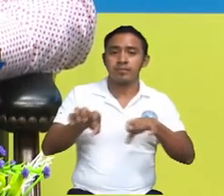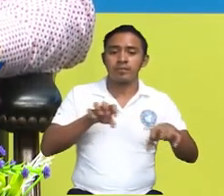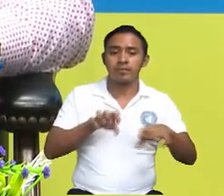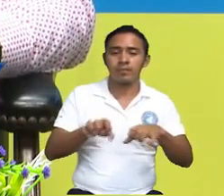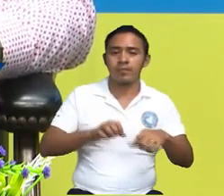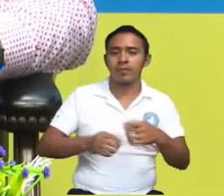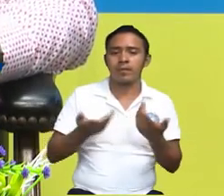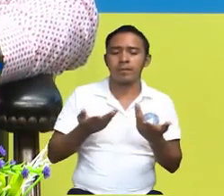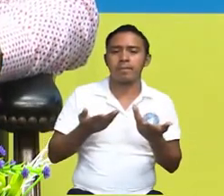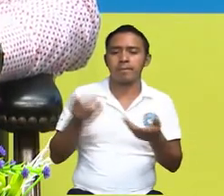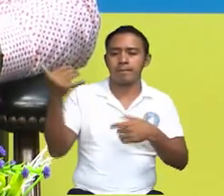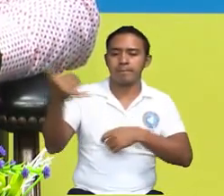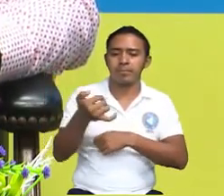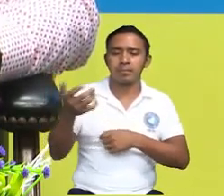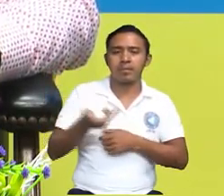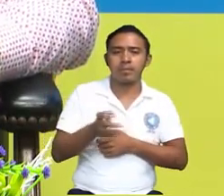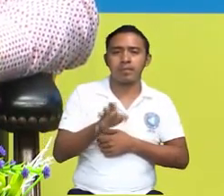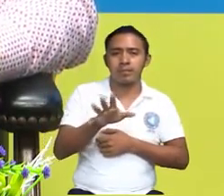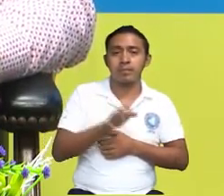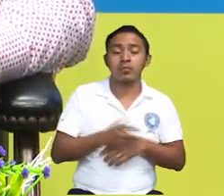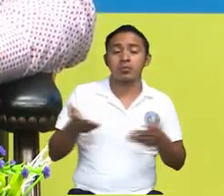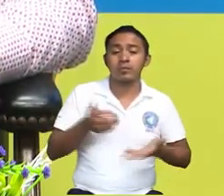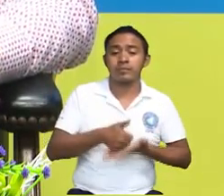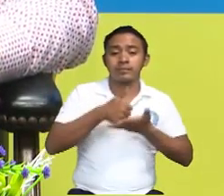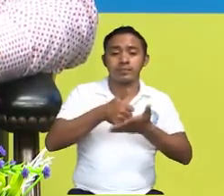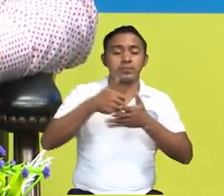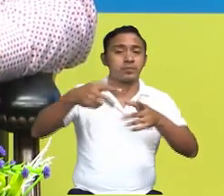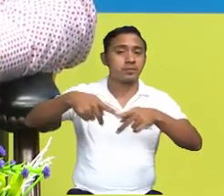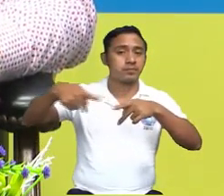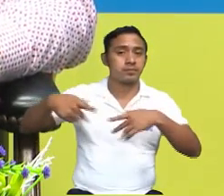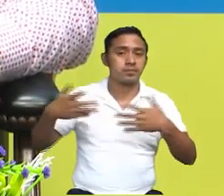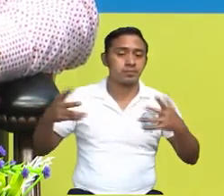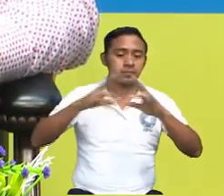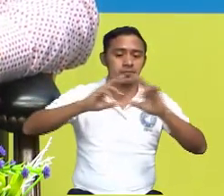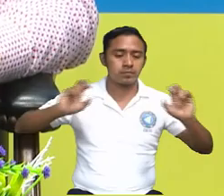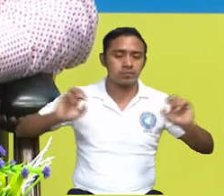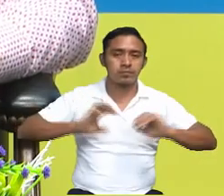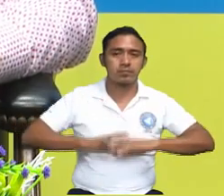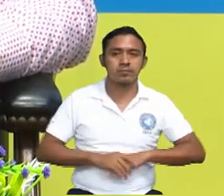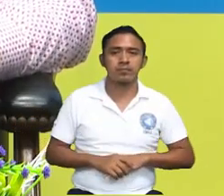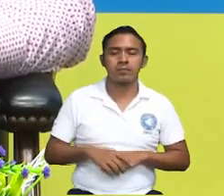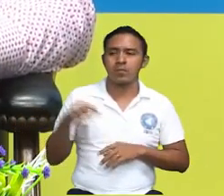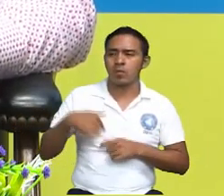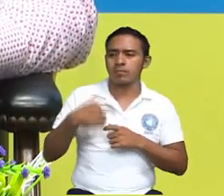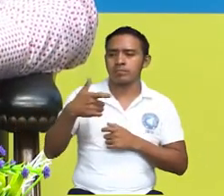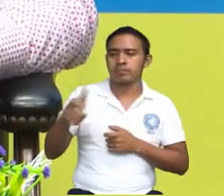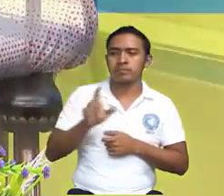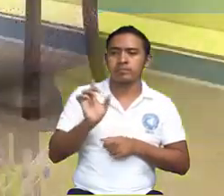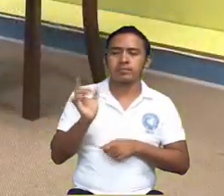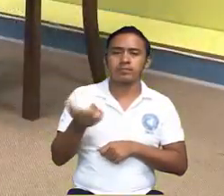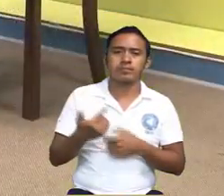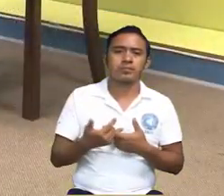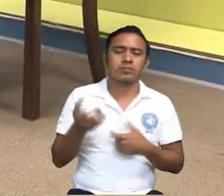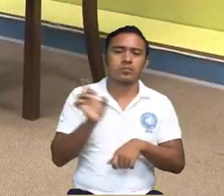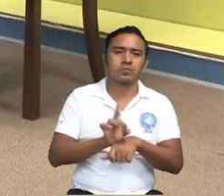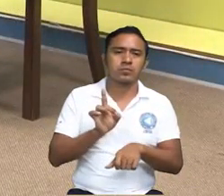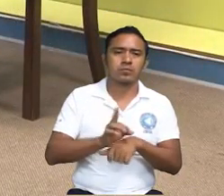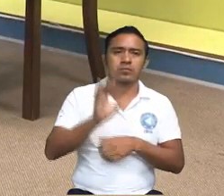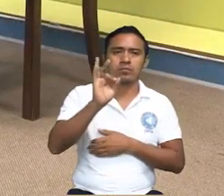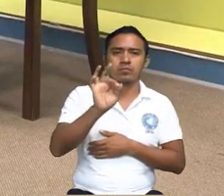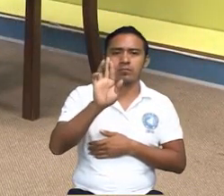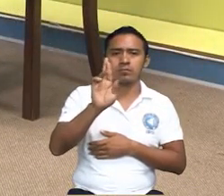vacunación canina y los beneficios que tiene para la población nicaragüense. Tenemos de invitado al doctor Freddy Suárez, quien